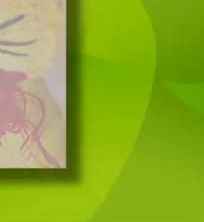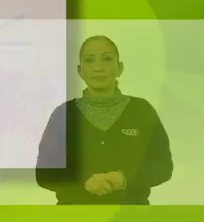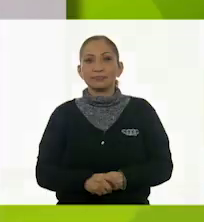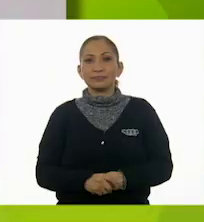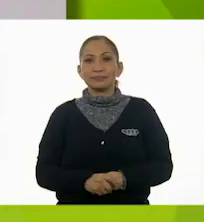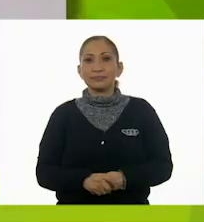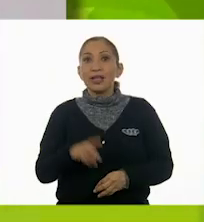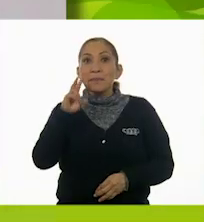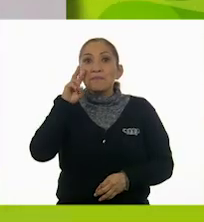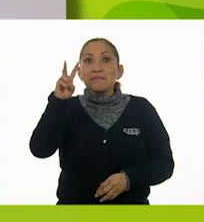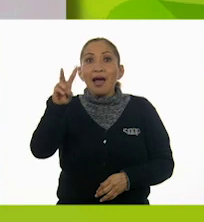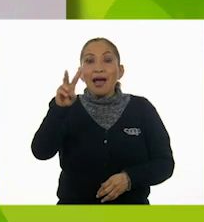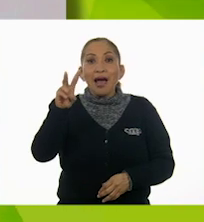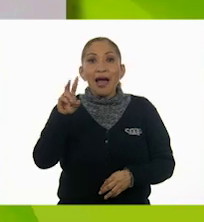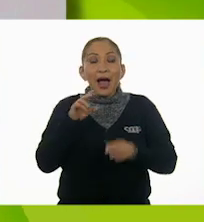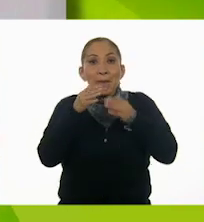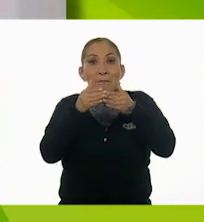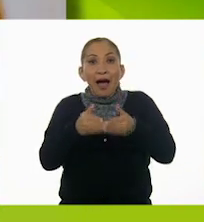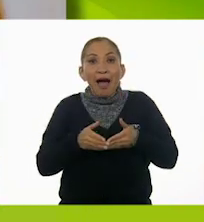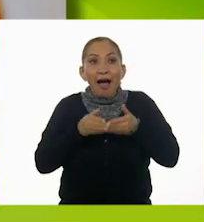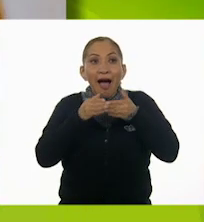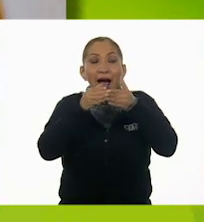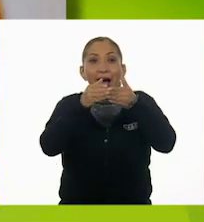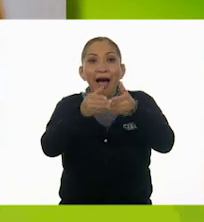¡Mira! ¡Es un barco!